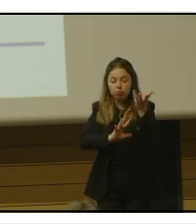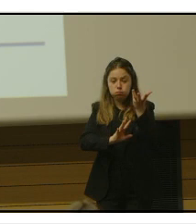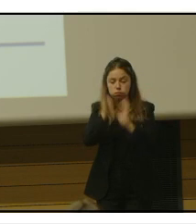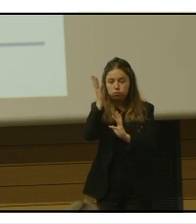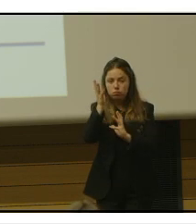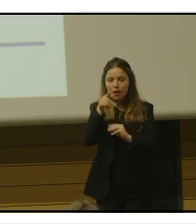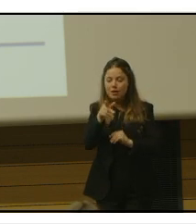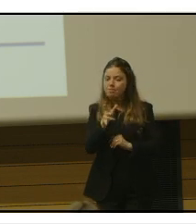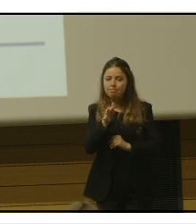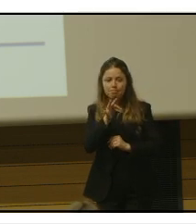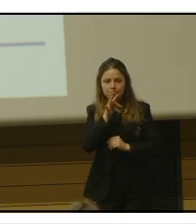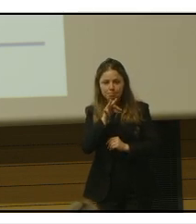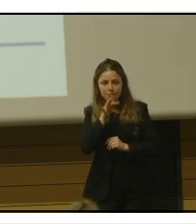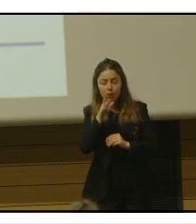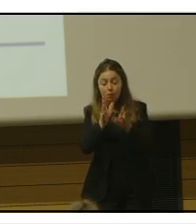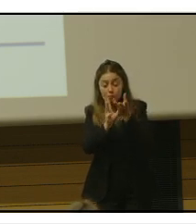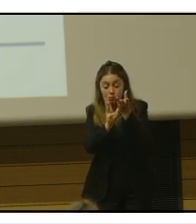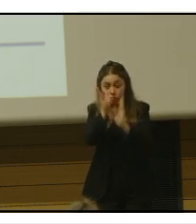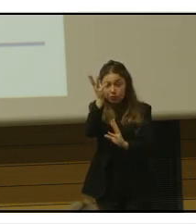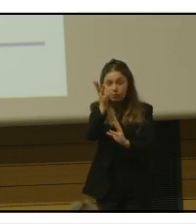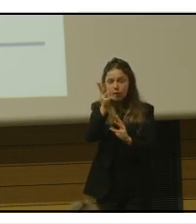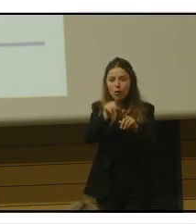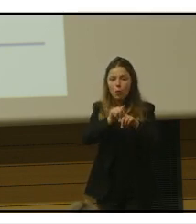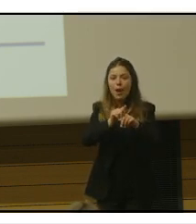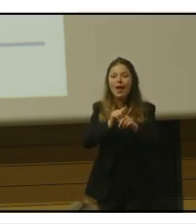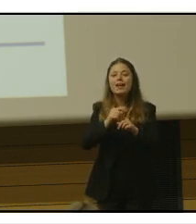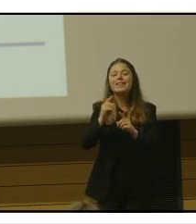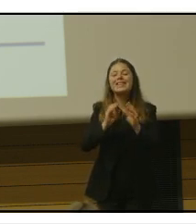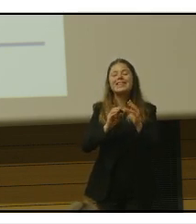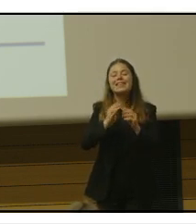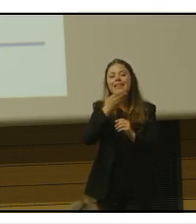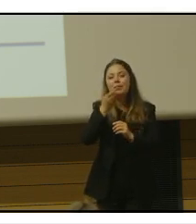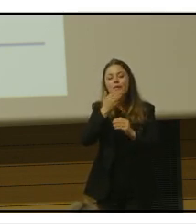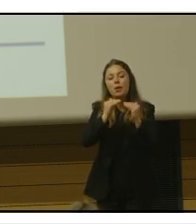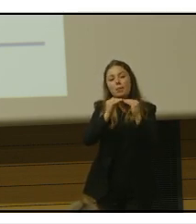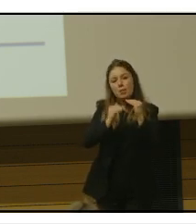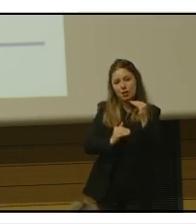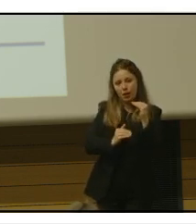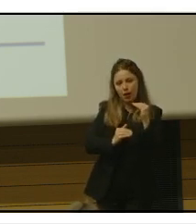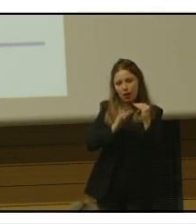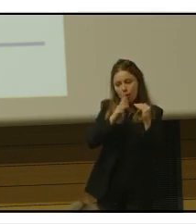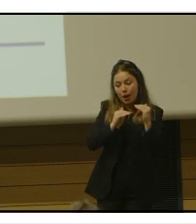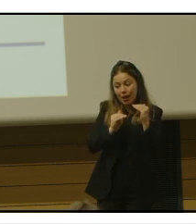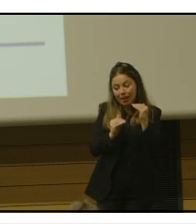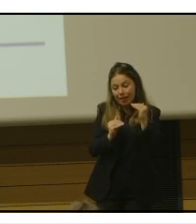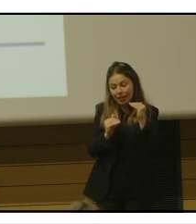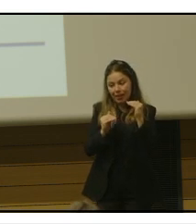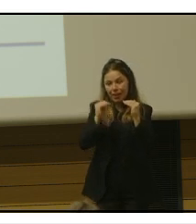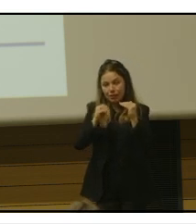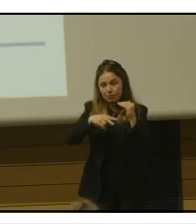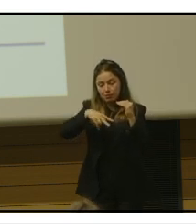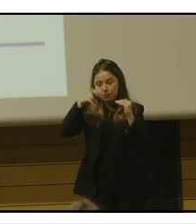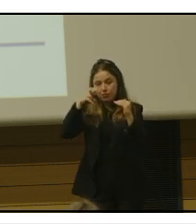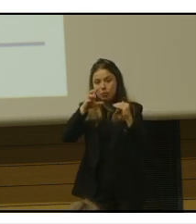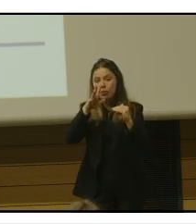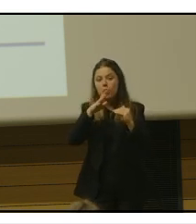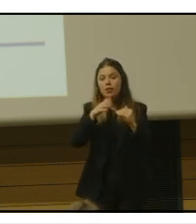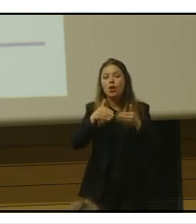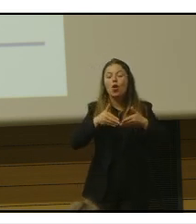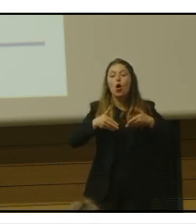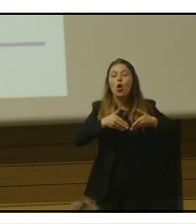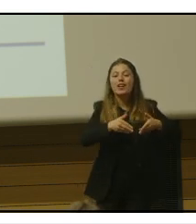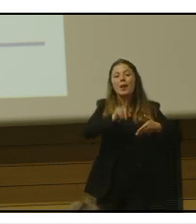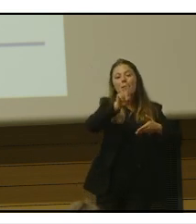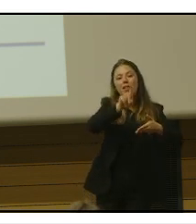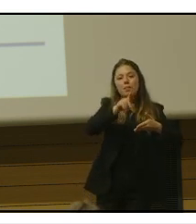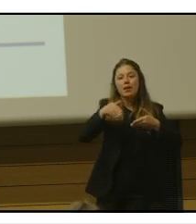un humo que su combustión se ha producido a una temperatura más baja que el inhalado por el propio fumador. De hecho, la corriente secundaria y la corriente principal